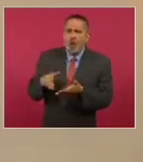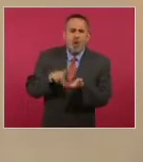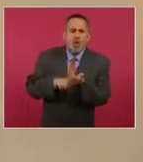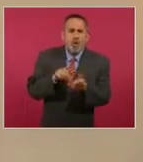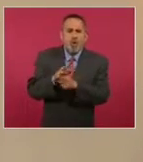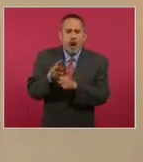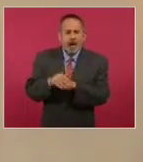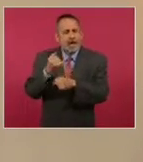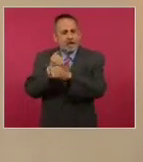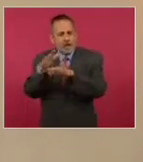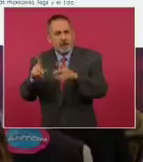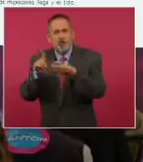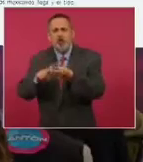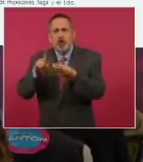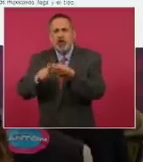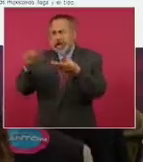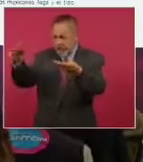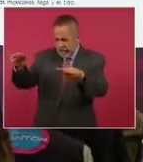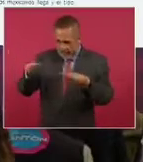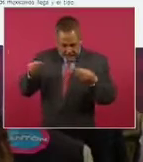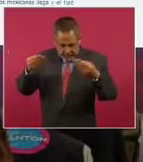a qué puertos mexicanos llega y el tipo